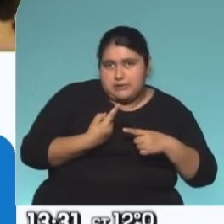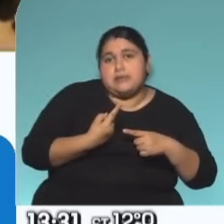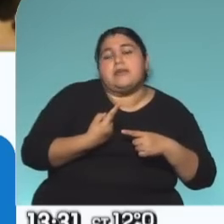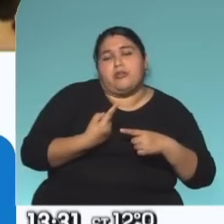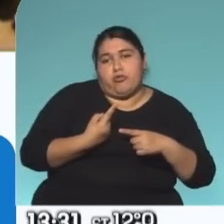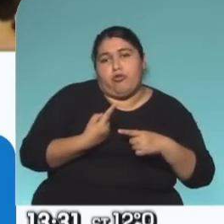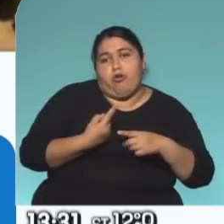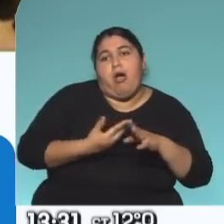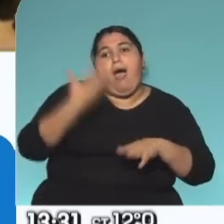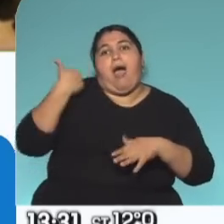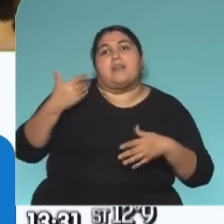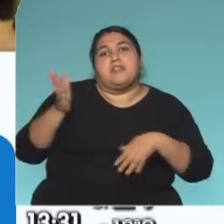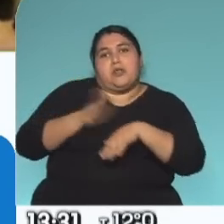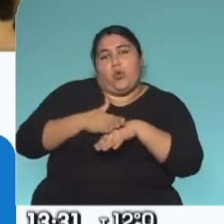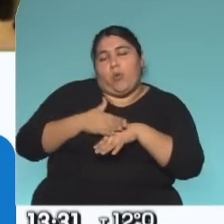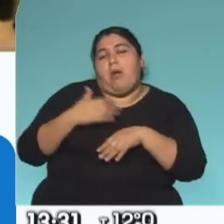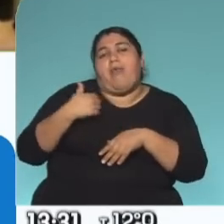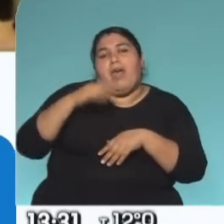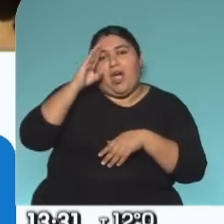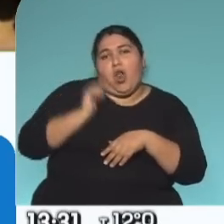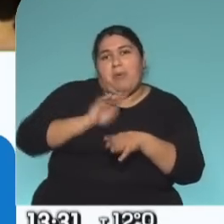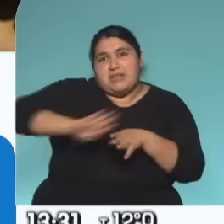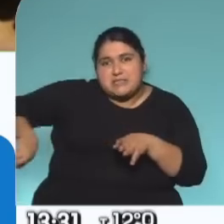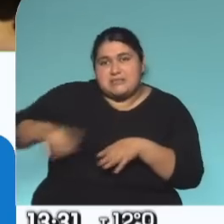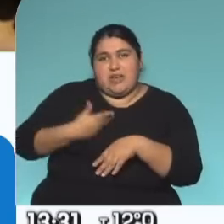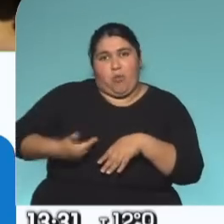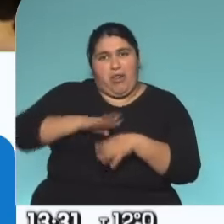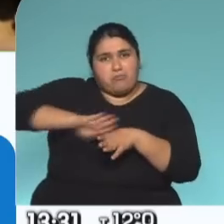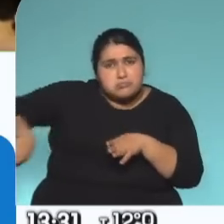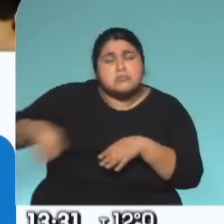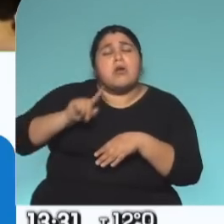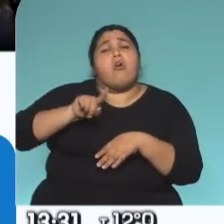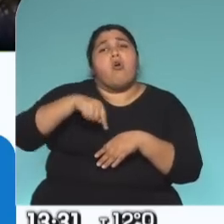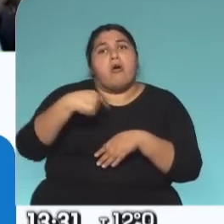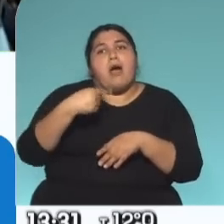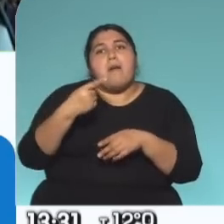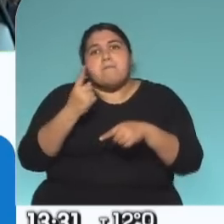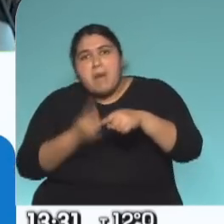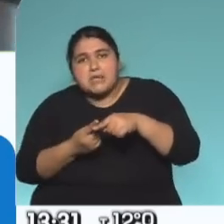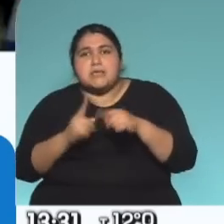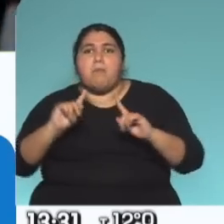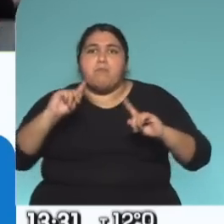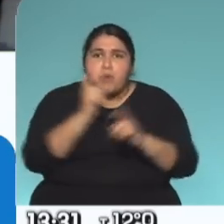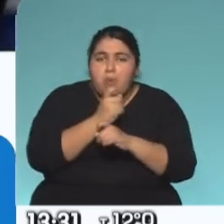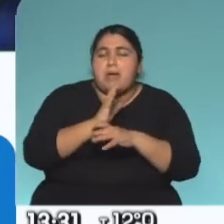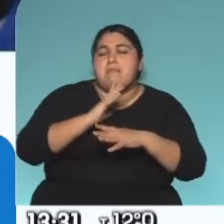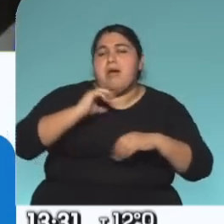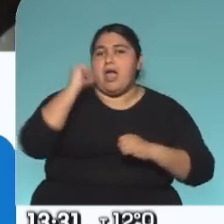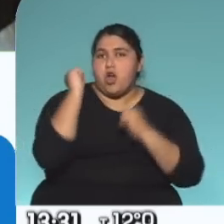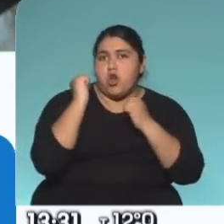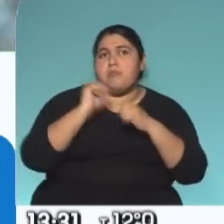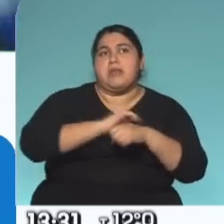heredada de ese golpe de Estado, a la que se suma la crisis económica provocada por la pandemia, con la correspondiente